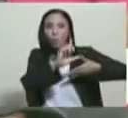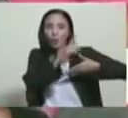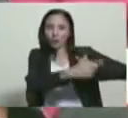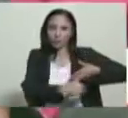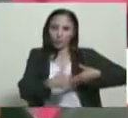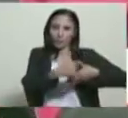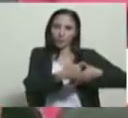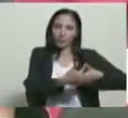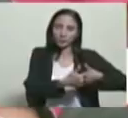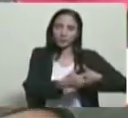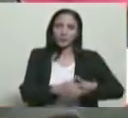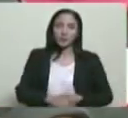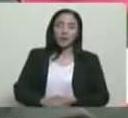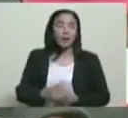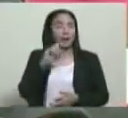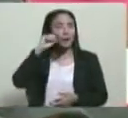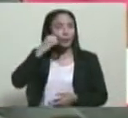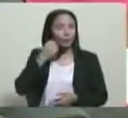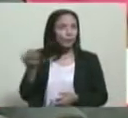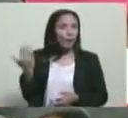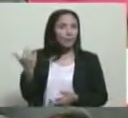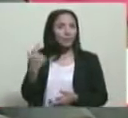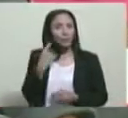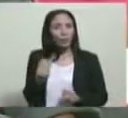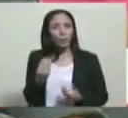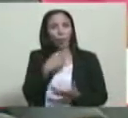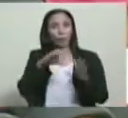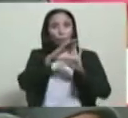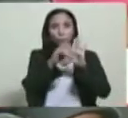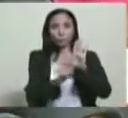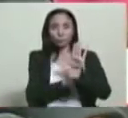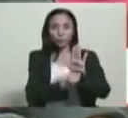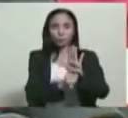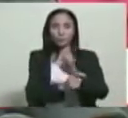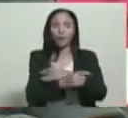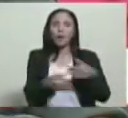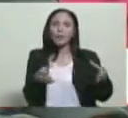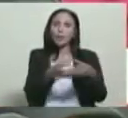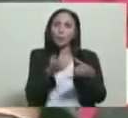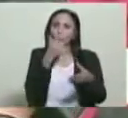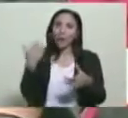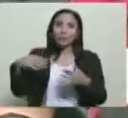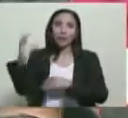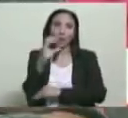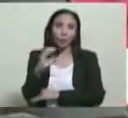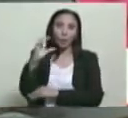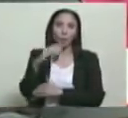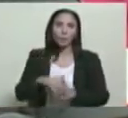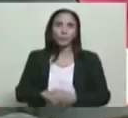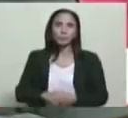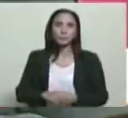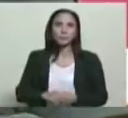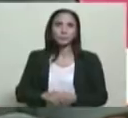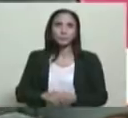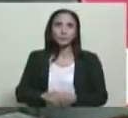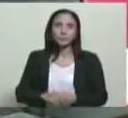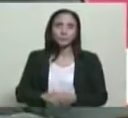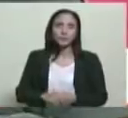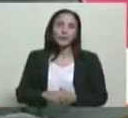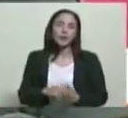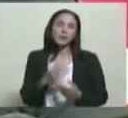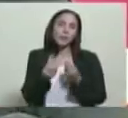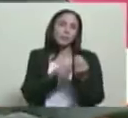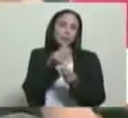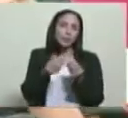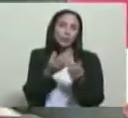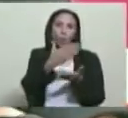Recordar que el primer intento de formalizar la constitución de la CLAE fue en Bogotá, Colombia, mientras casualmente se constituía la